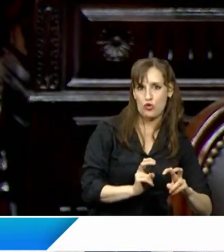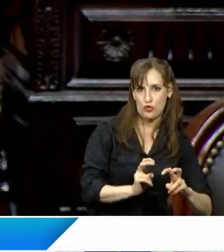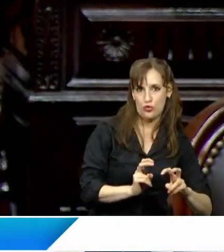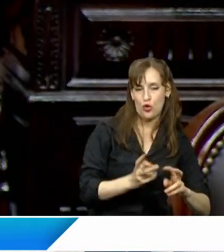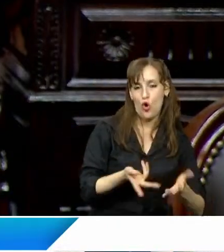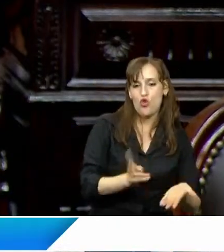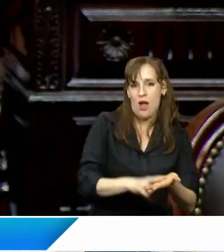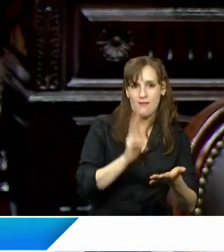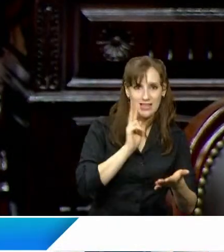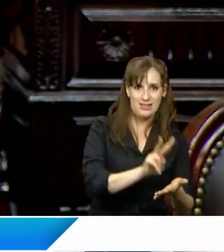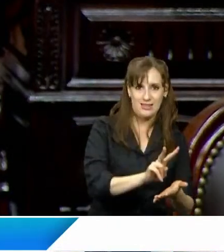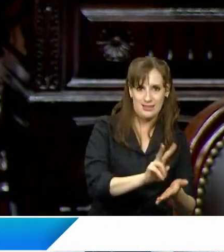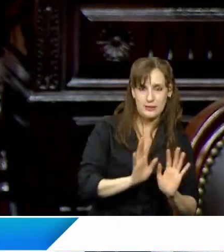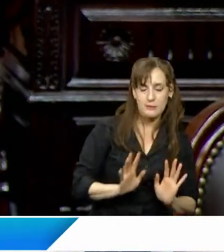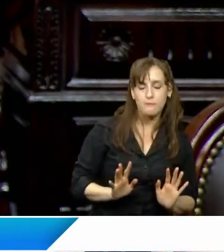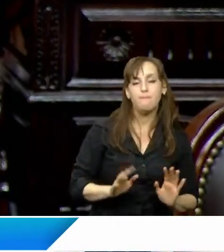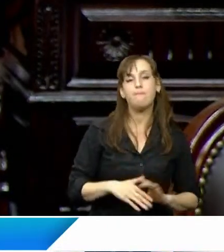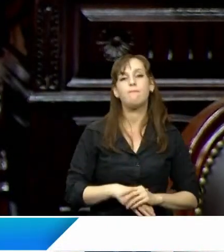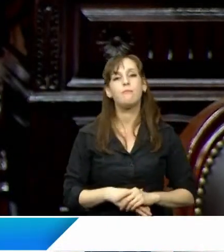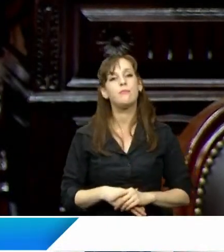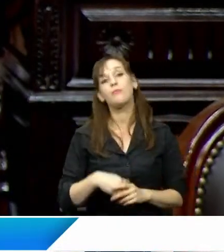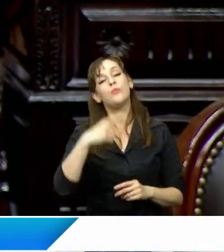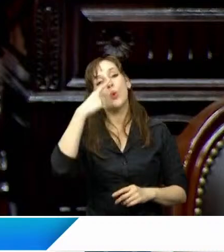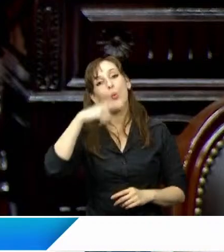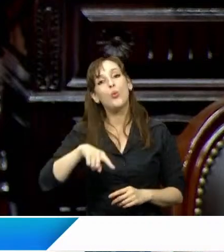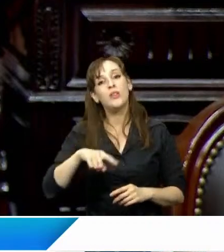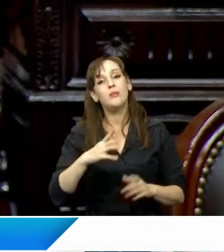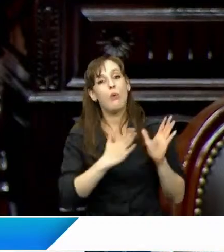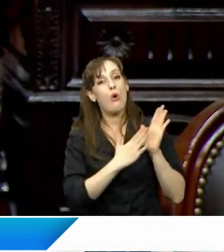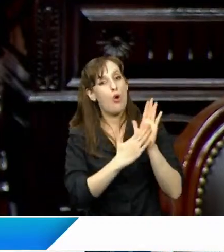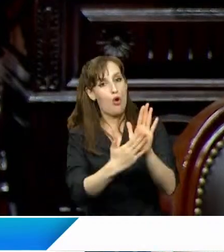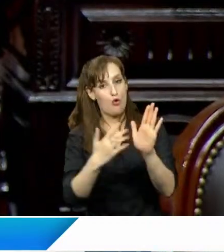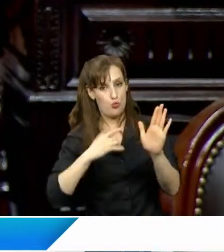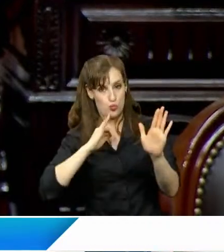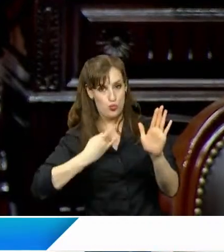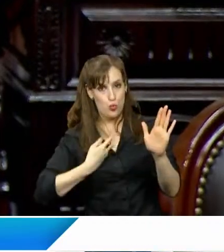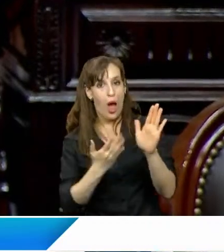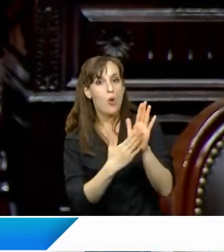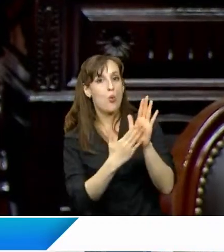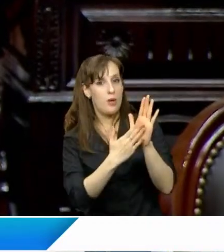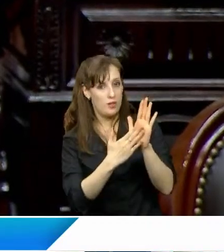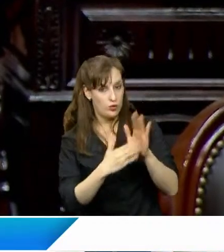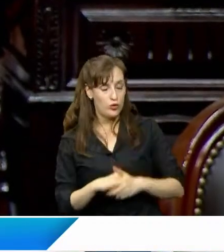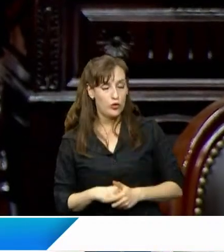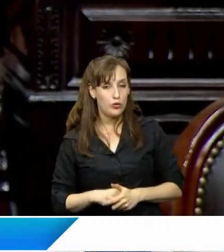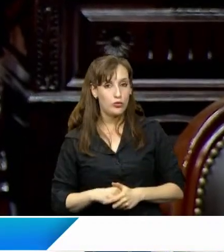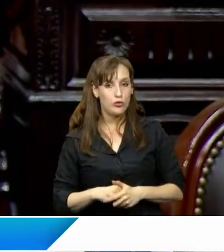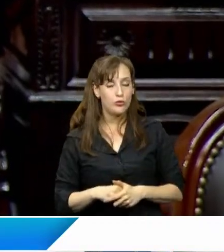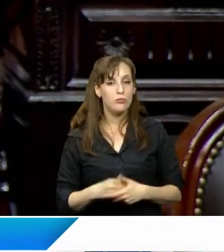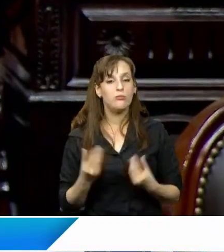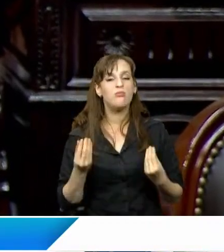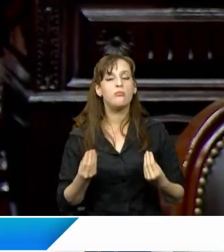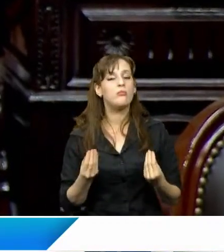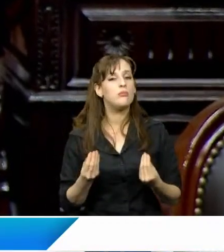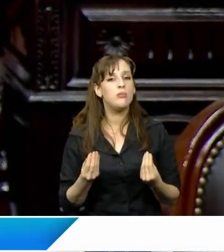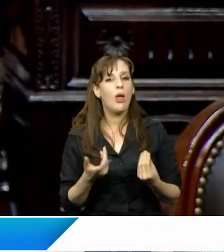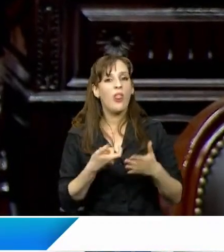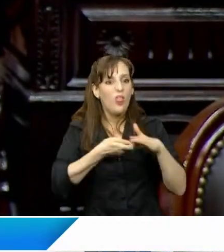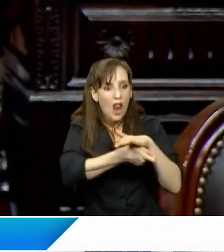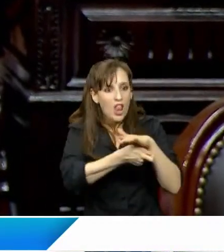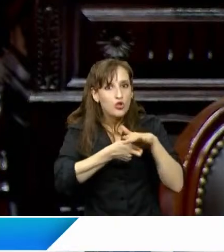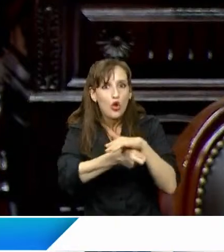Y en términos técnicos, el último argumento, presidente, es que estos delitos que van a